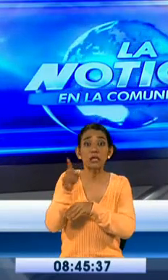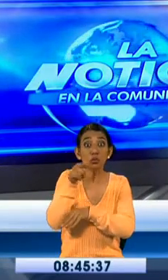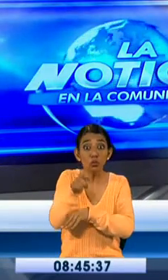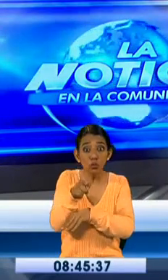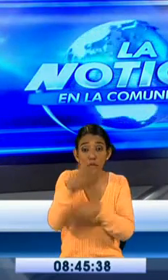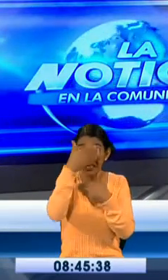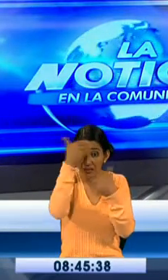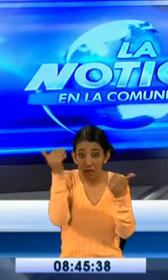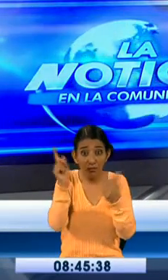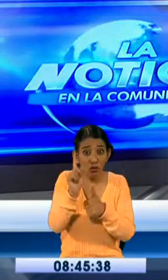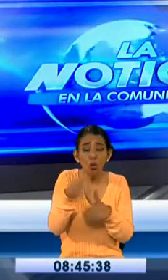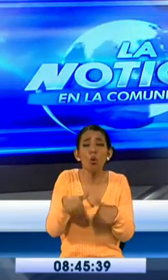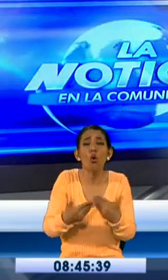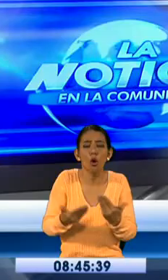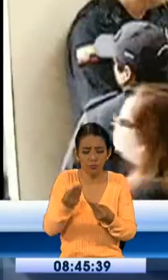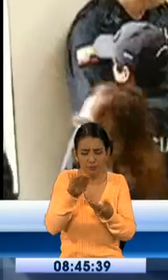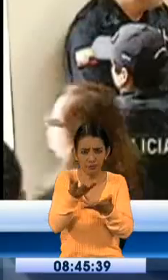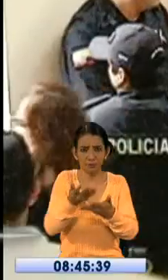este tipo de delito.